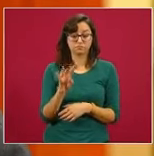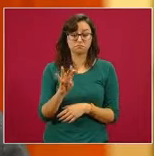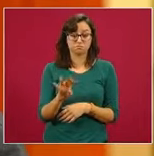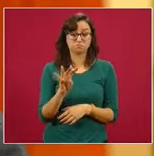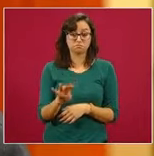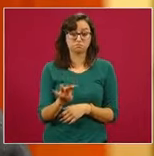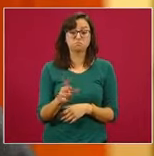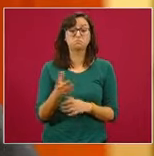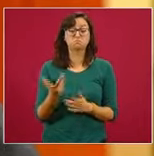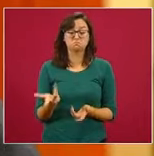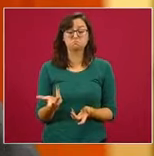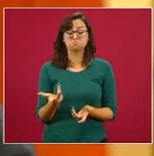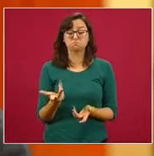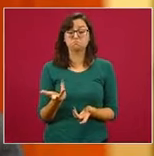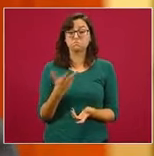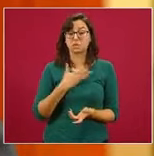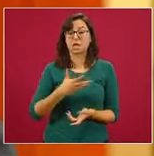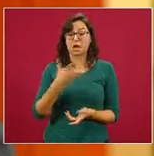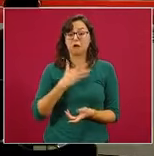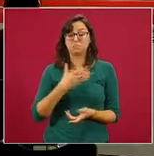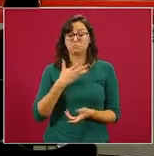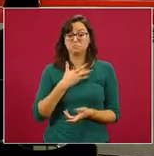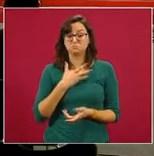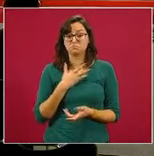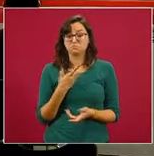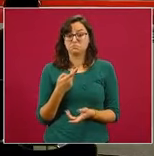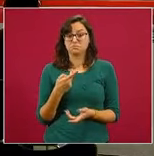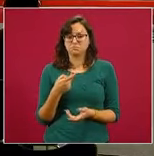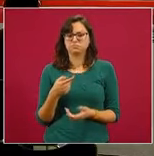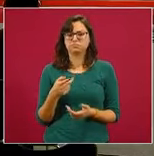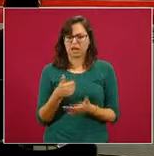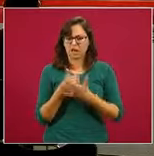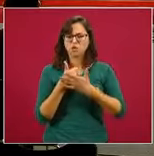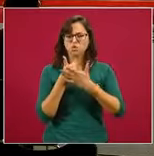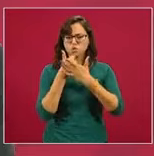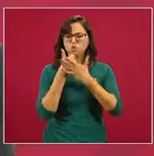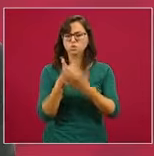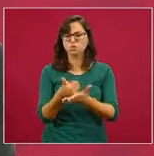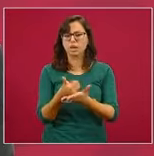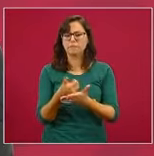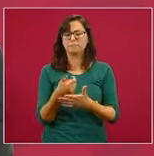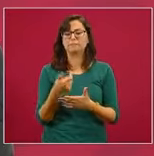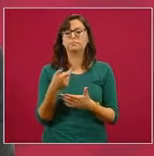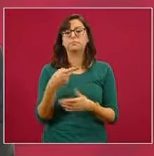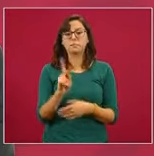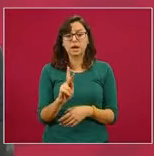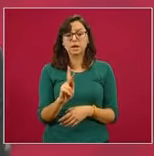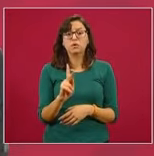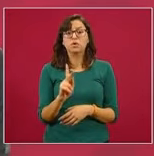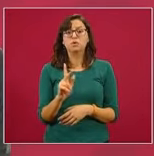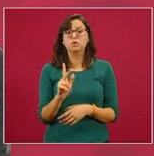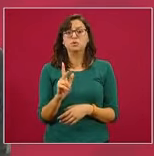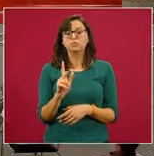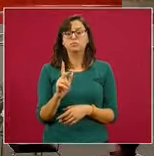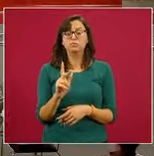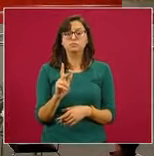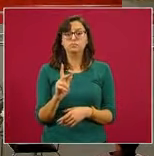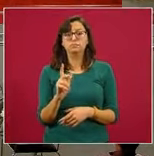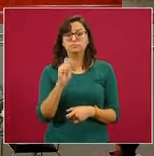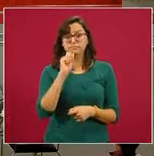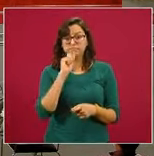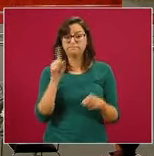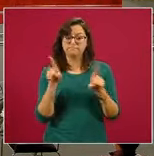o la COVID, pero es uno de los componentes principales, y en otros casos es la idea